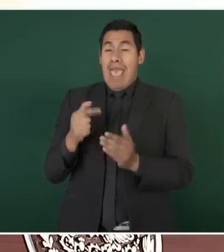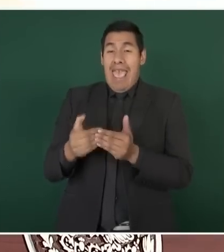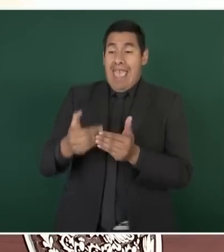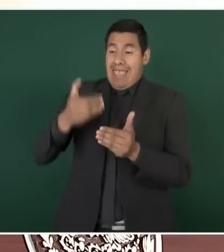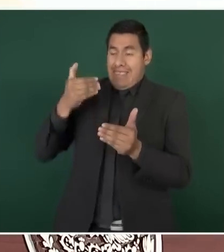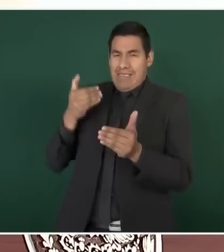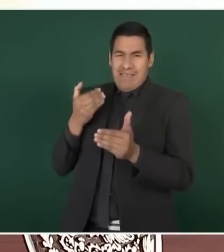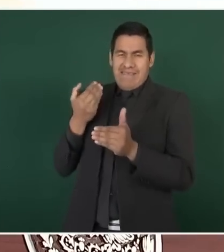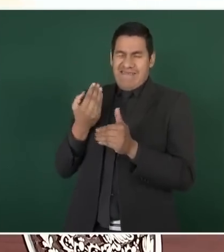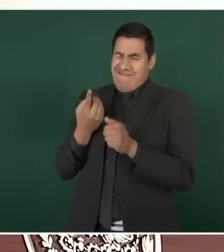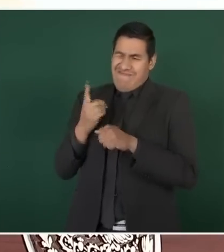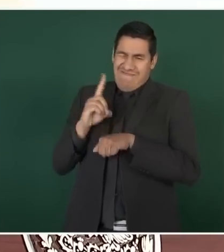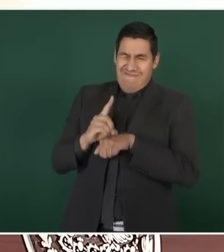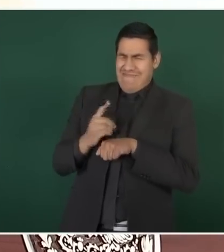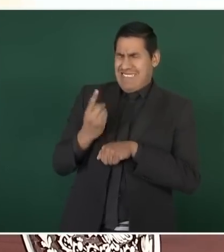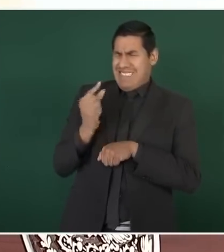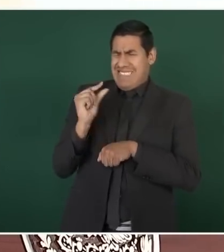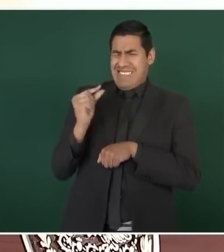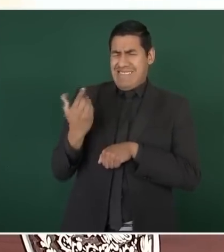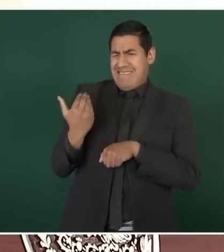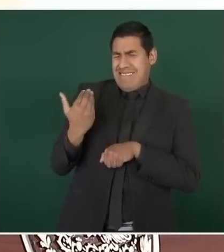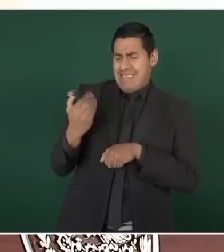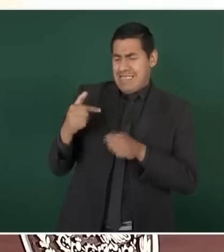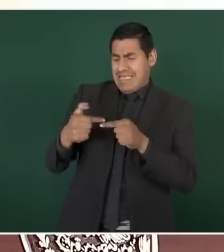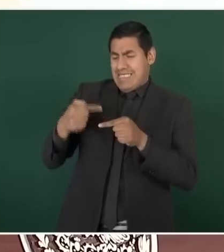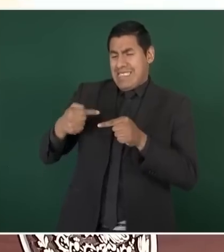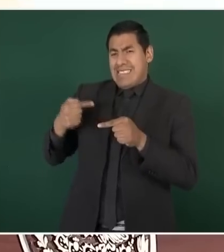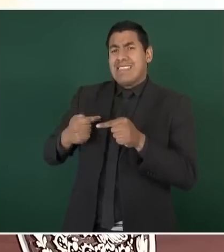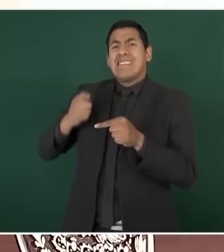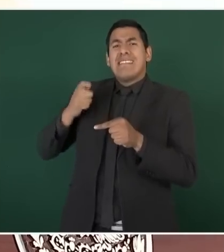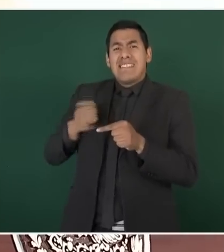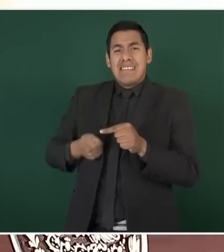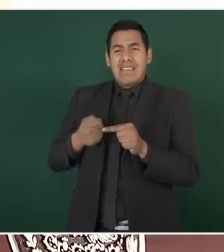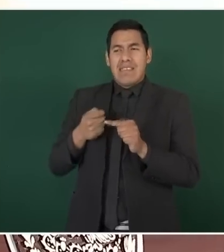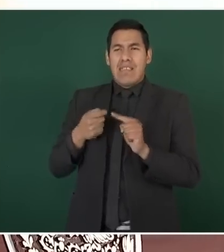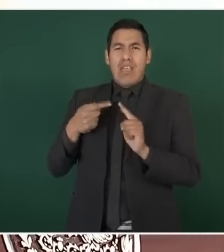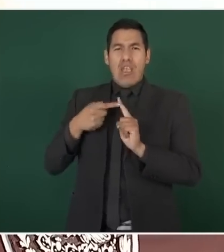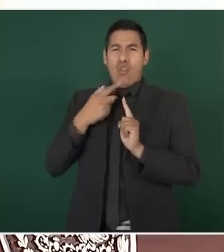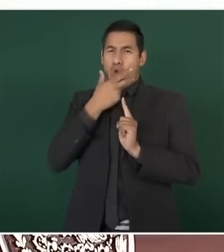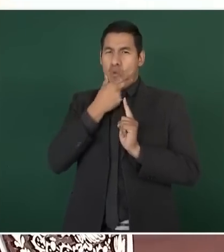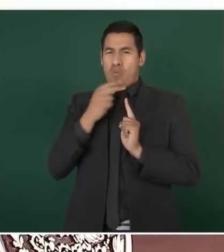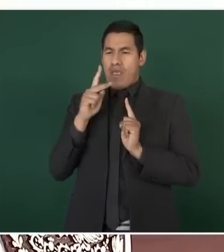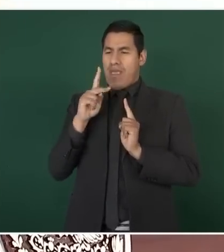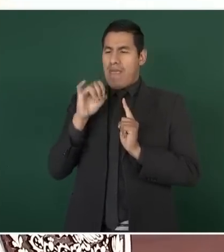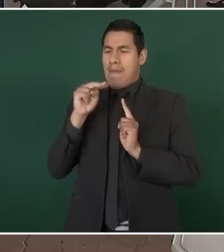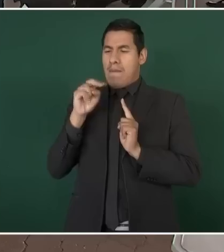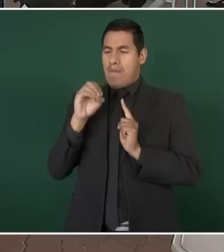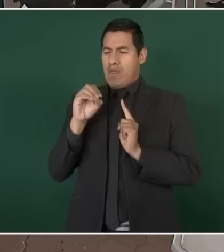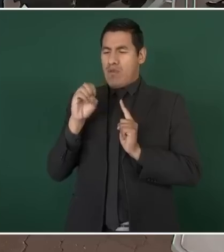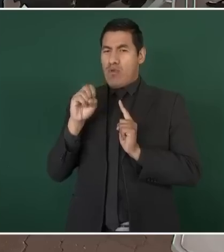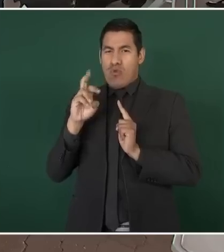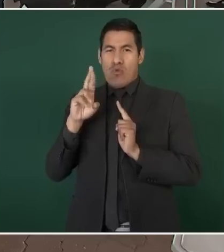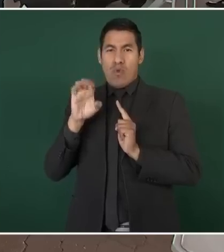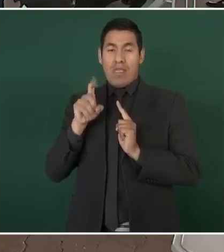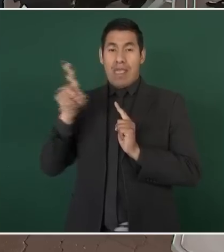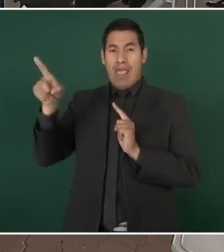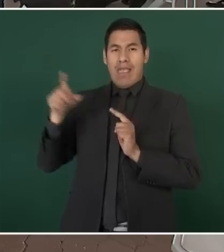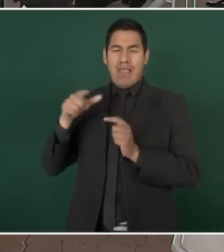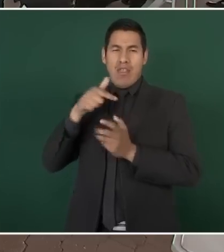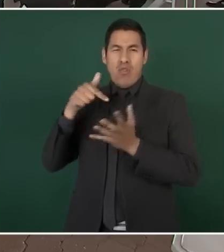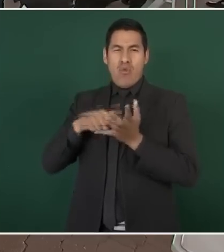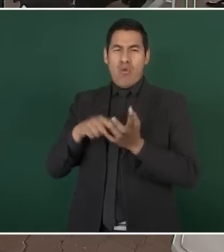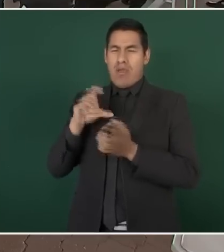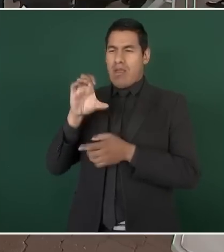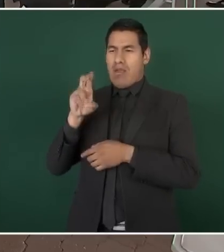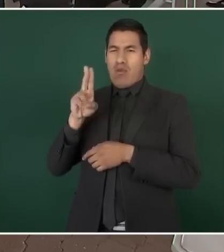antes le había confesado José María Pino Suárez al embajador de Cuba, Manuel